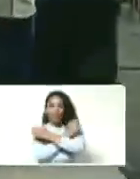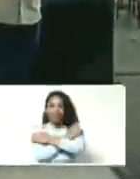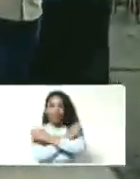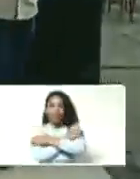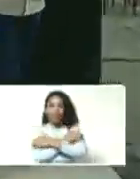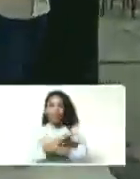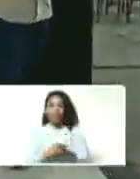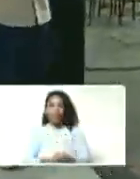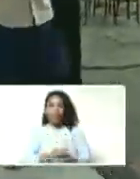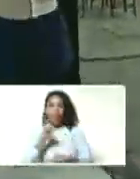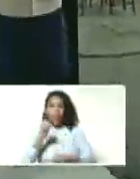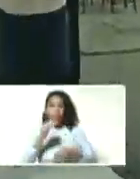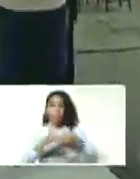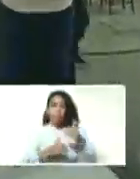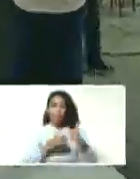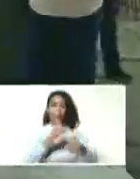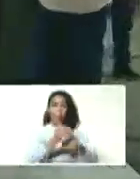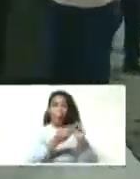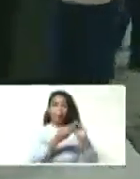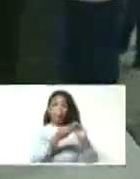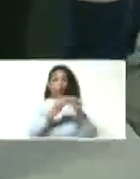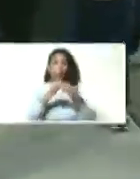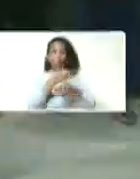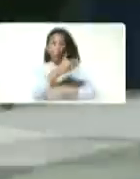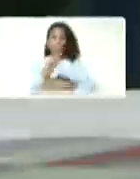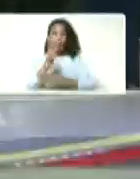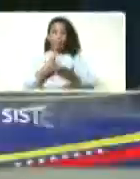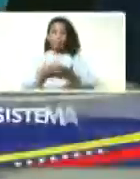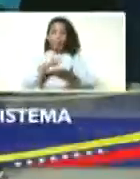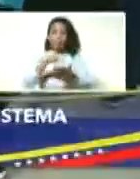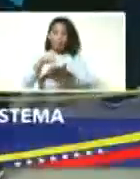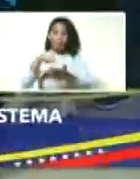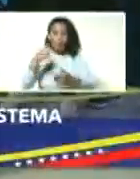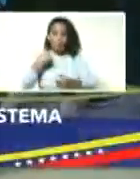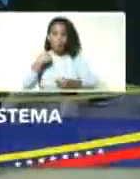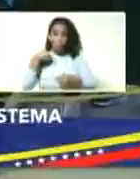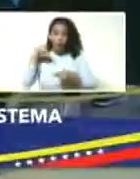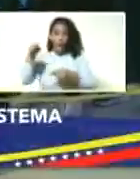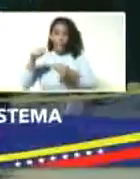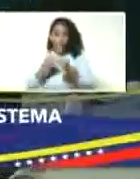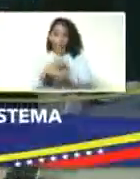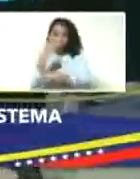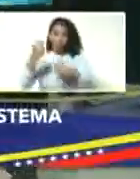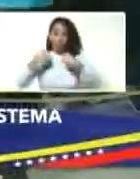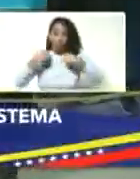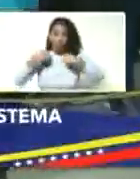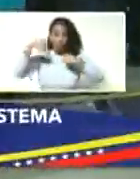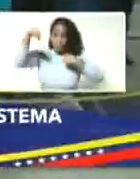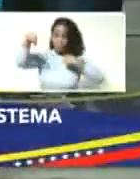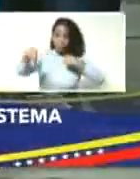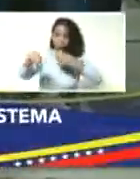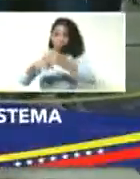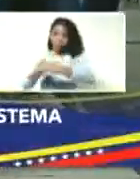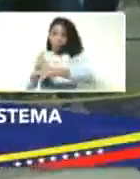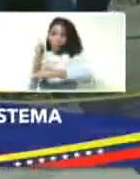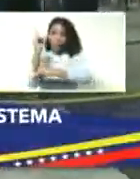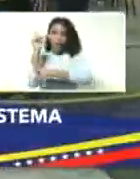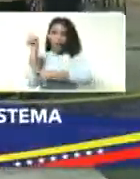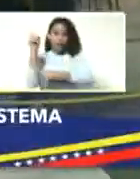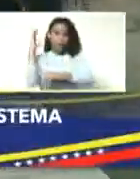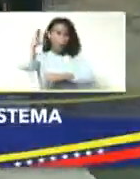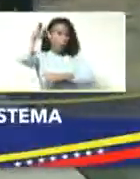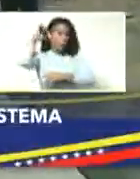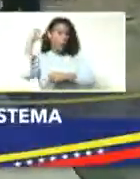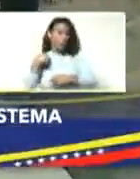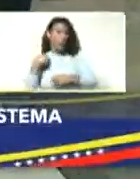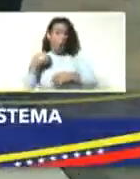Y eso va creciendo. Y después cuando ustedes pasen por aquí, dice, esa mata la sembré yo. Ese árbol lo sembré yo. Esa conciencia la sembré